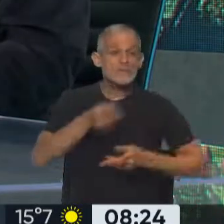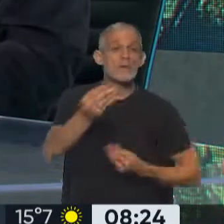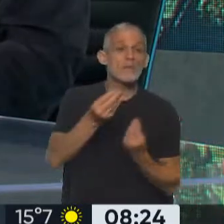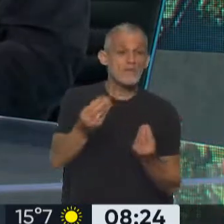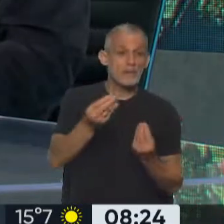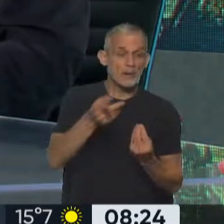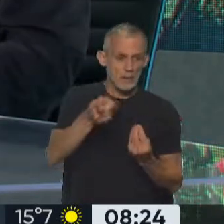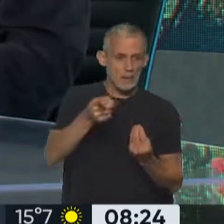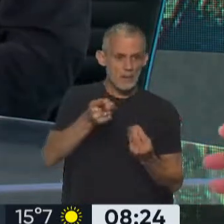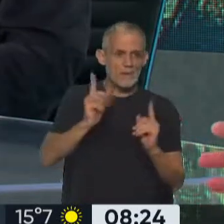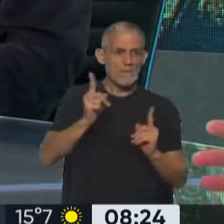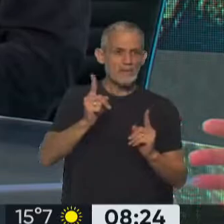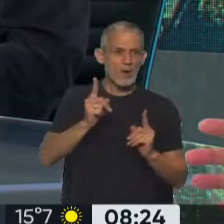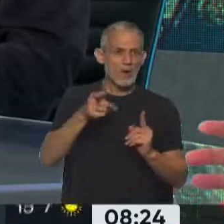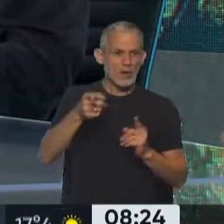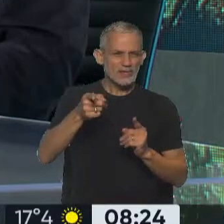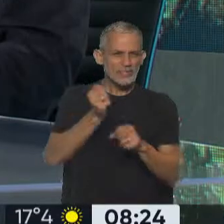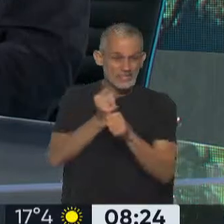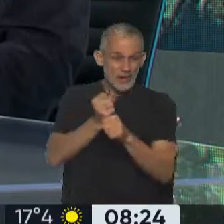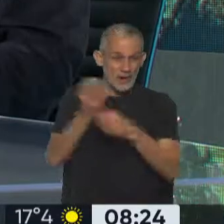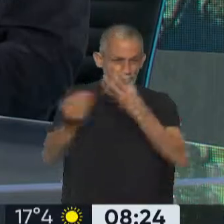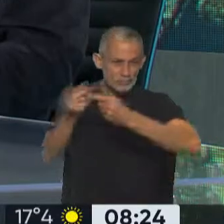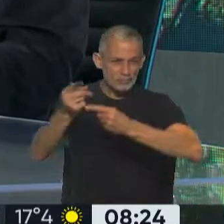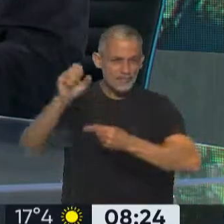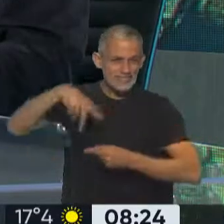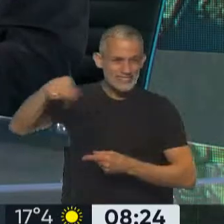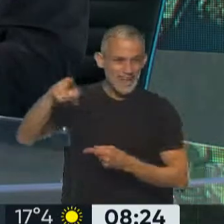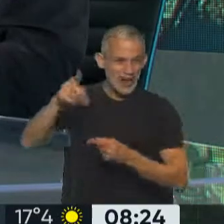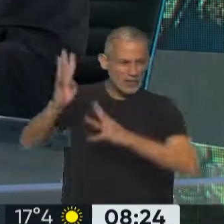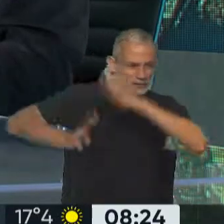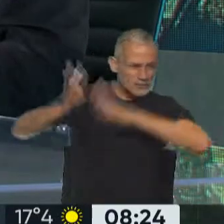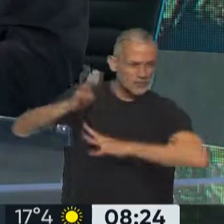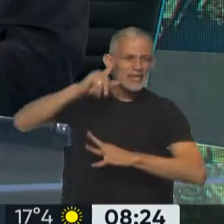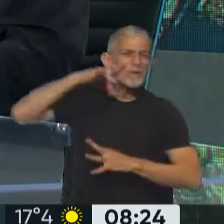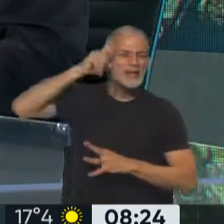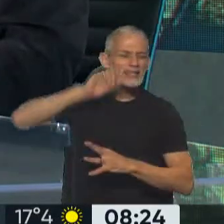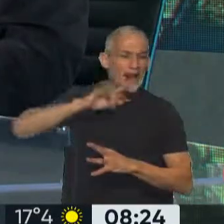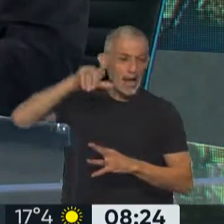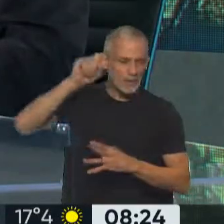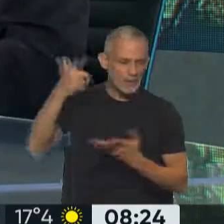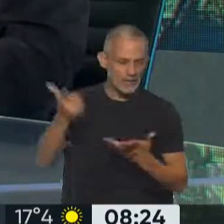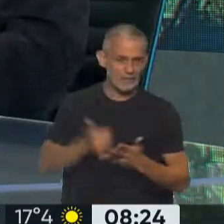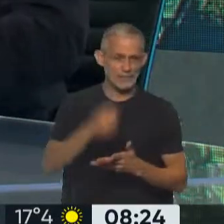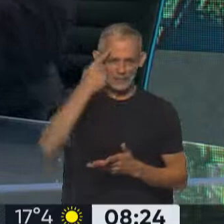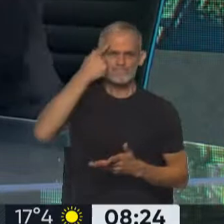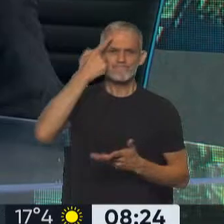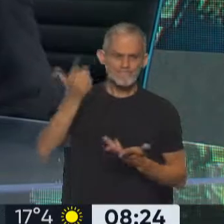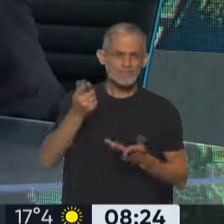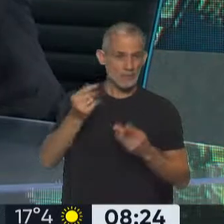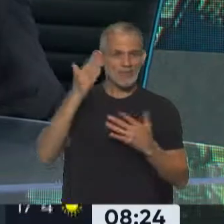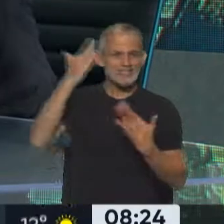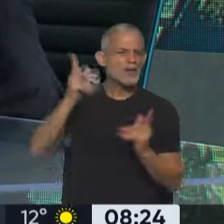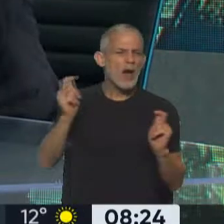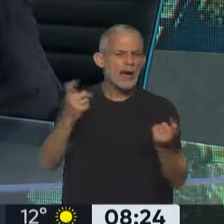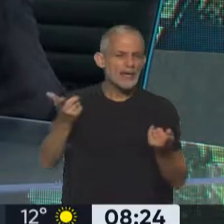tomó su propia identidad esta tarea solidaria y también está concientización de parte de familiares ya mismo estamos saludando en